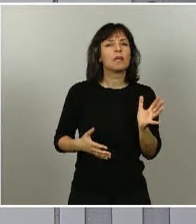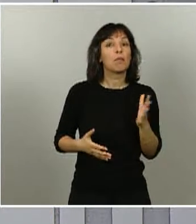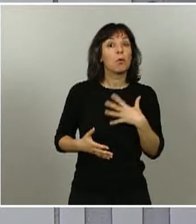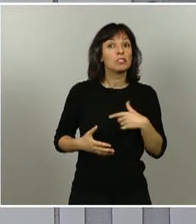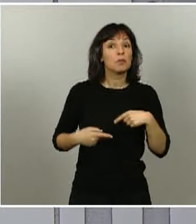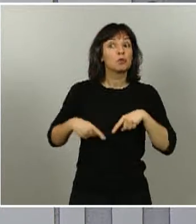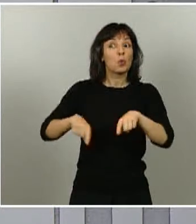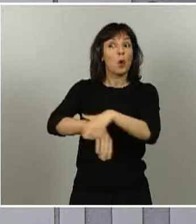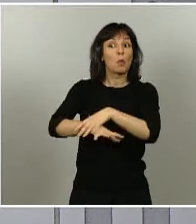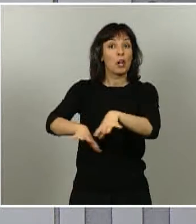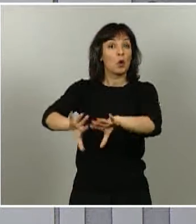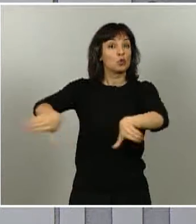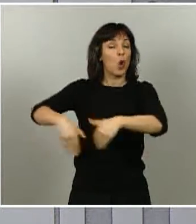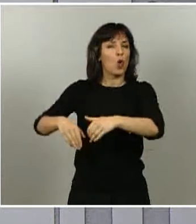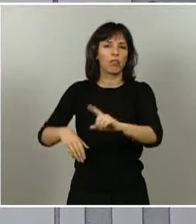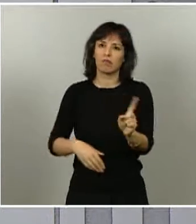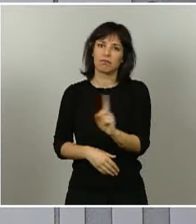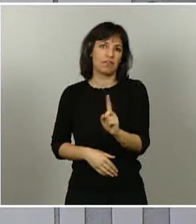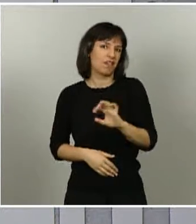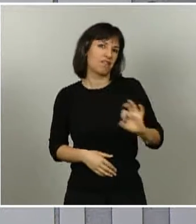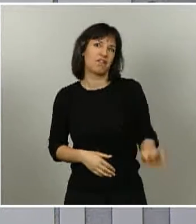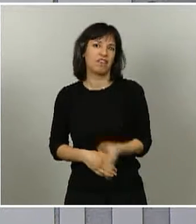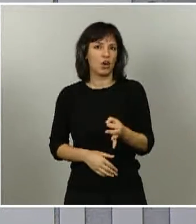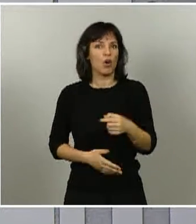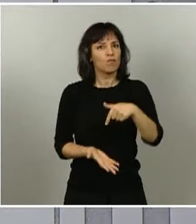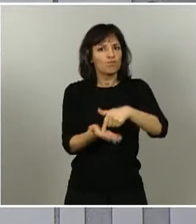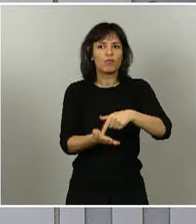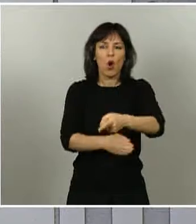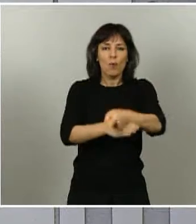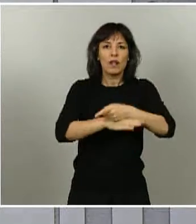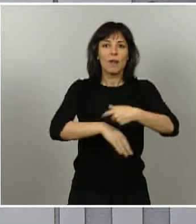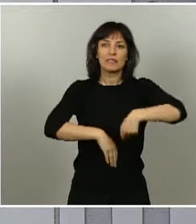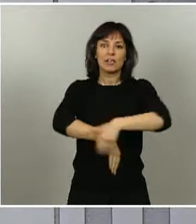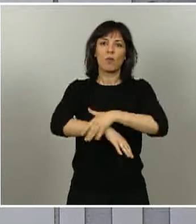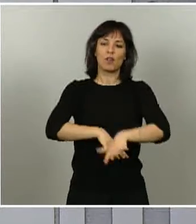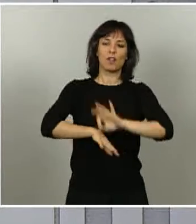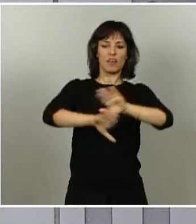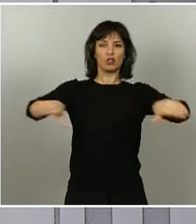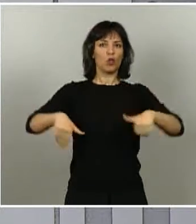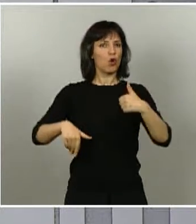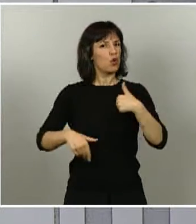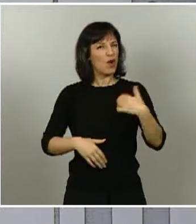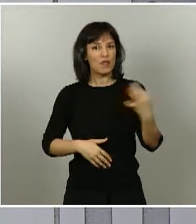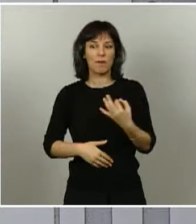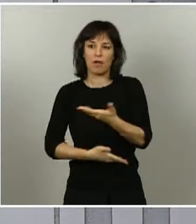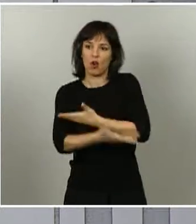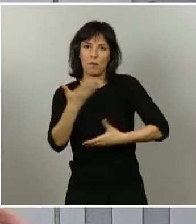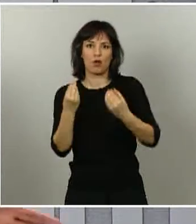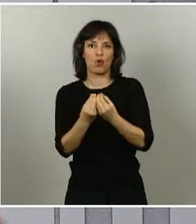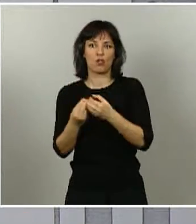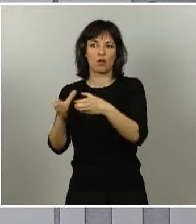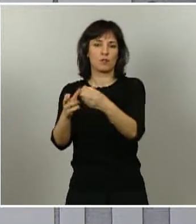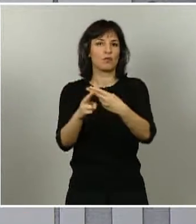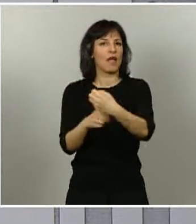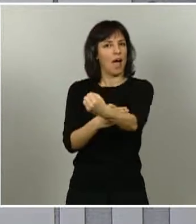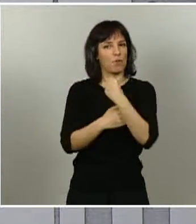presidente del Gobierno necesitara del apoyo del resto de formaciones políticas. Y la segunda trampa que han puesto en paralelo